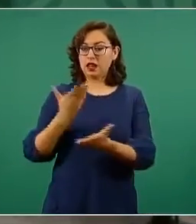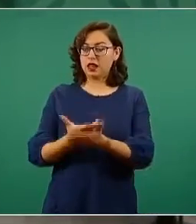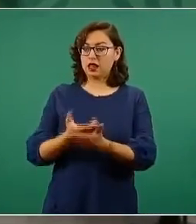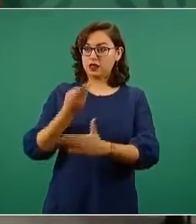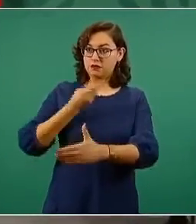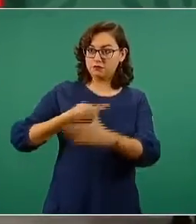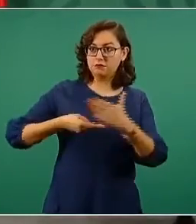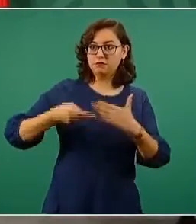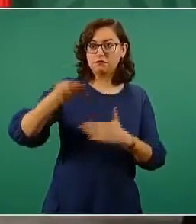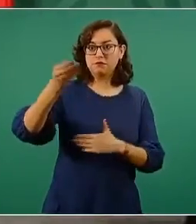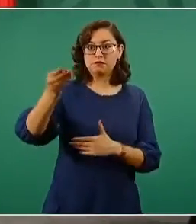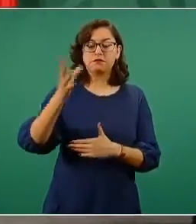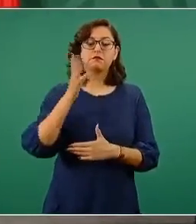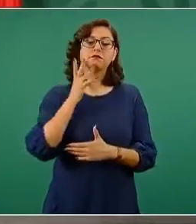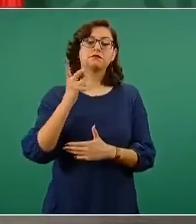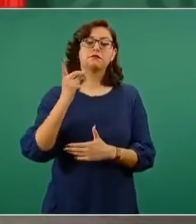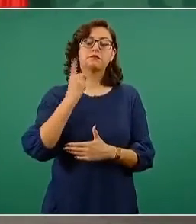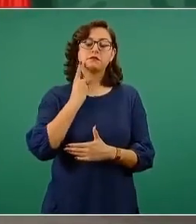a la Cámara de Diputados